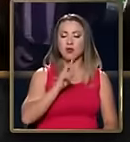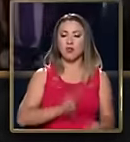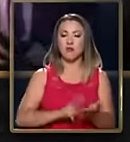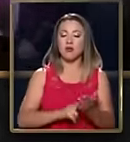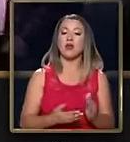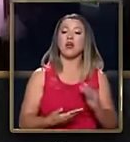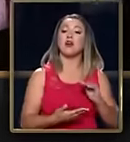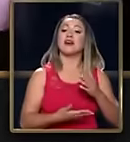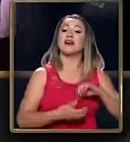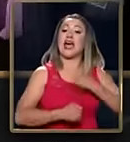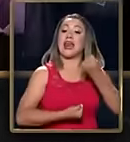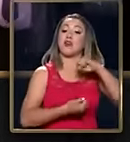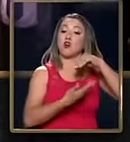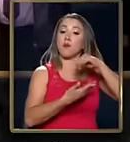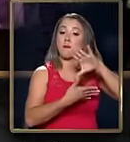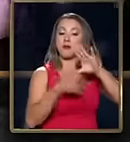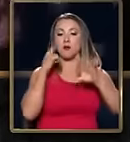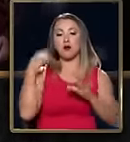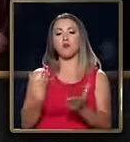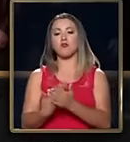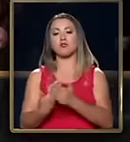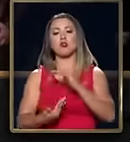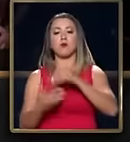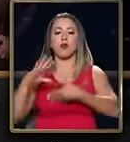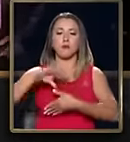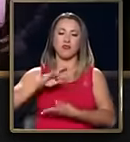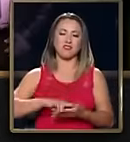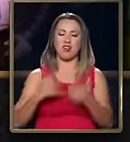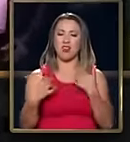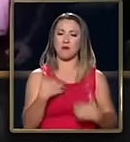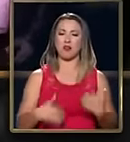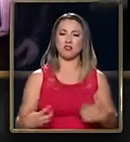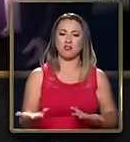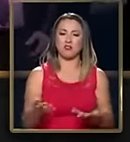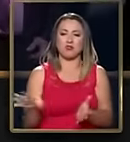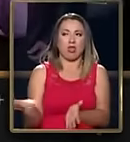Copa América, pero vos te estás haciendo la América con la Copa. Esa weá como que le molestó al weón.